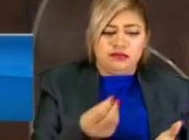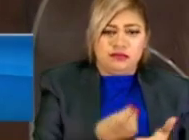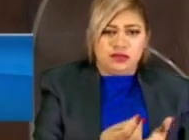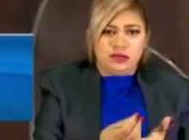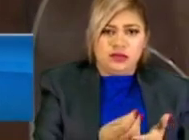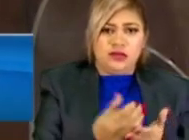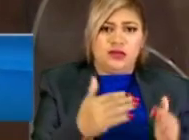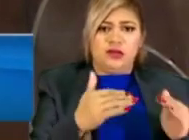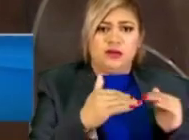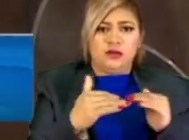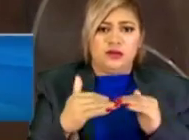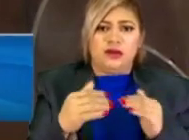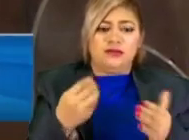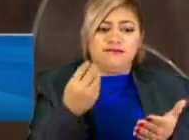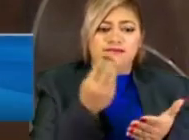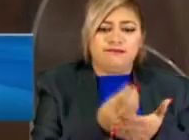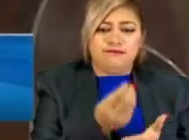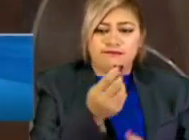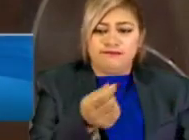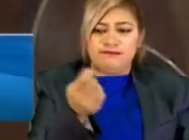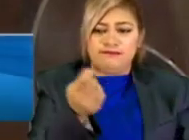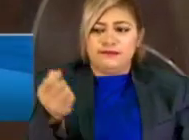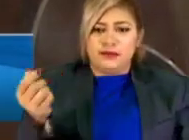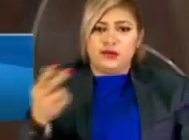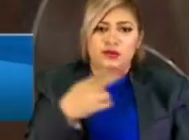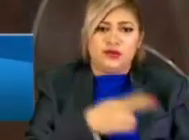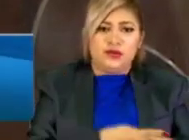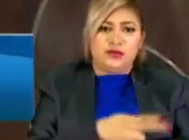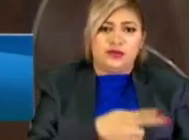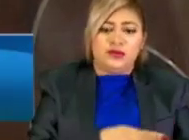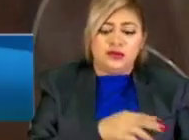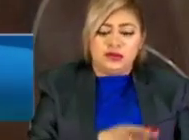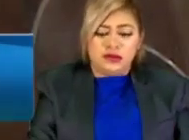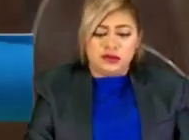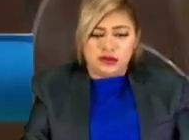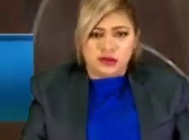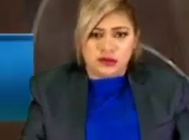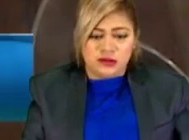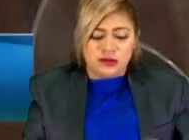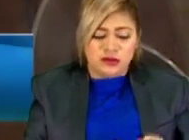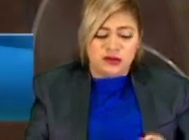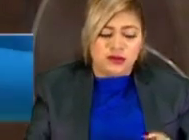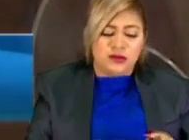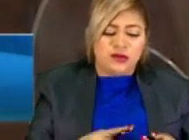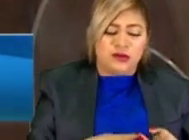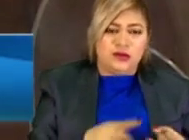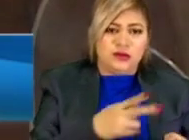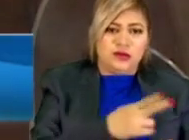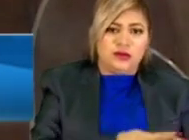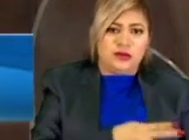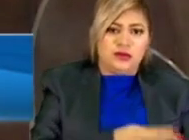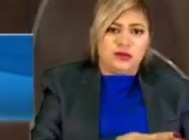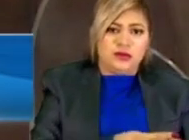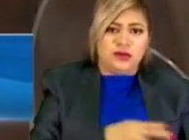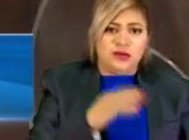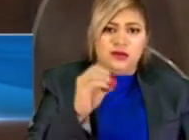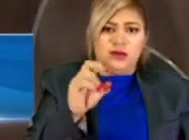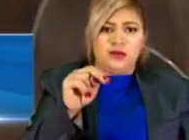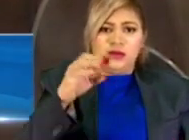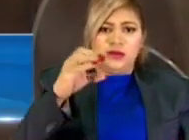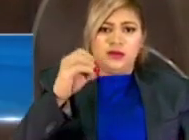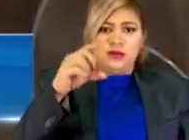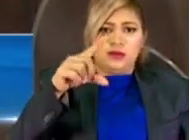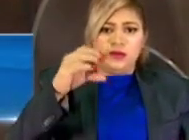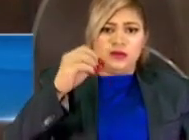al Hospital del Niño, al Instituto Oncológico y al Instituto Conmemorativo Gorgas.